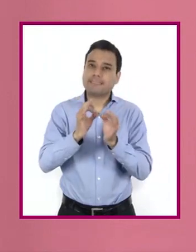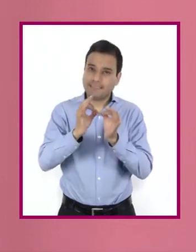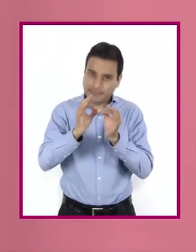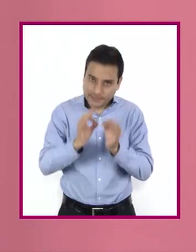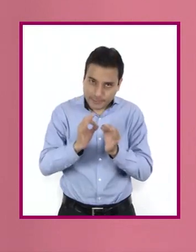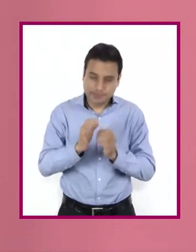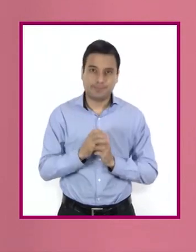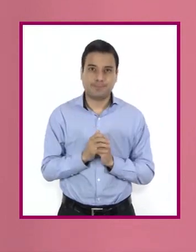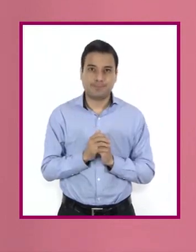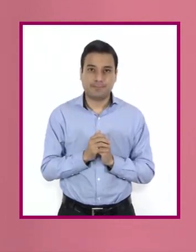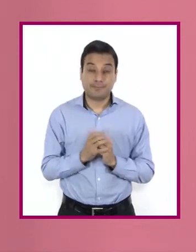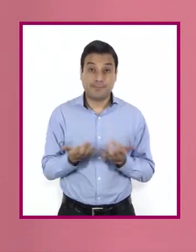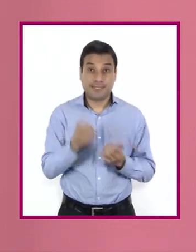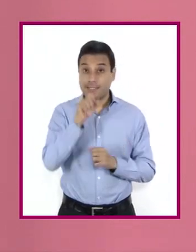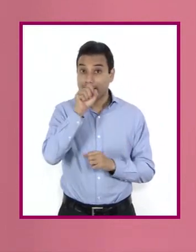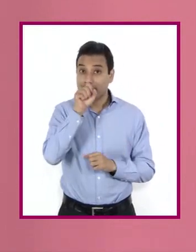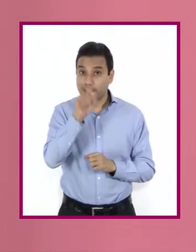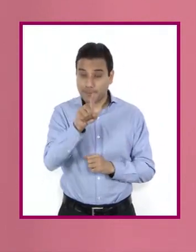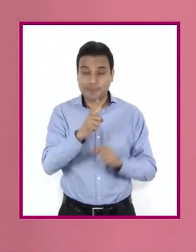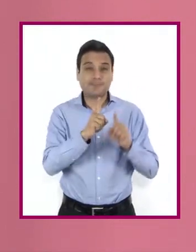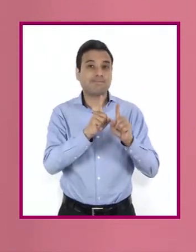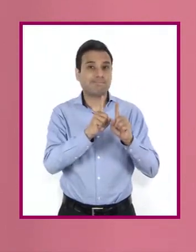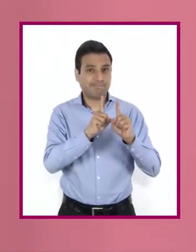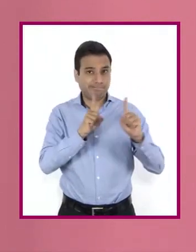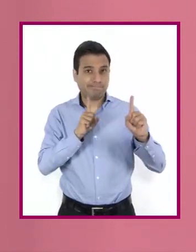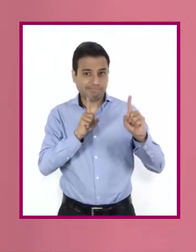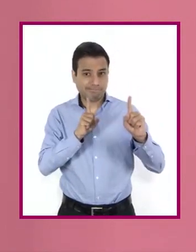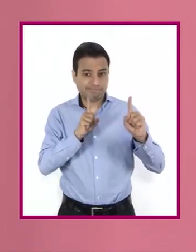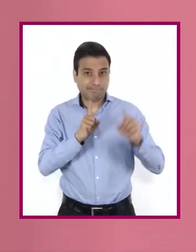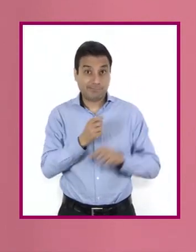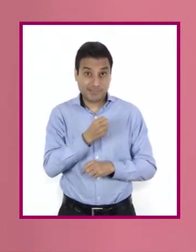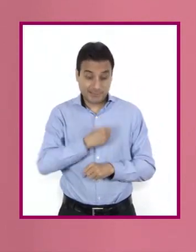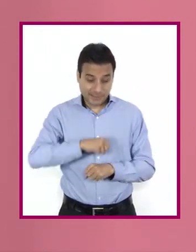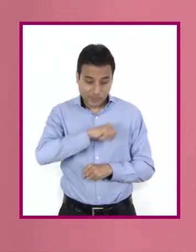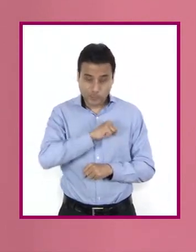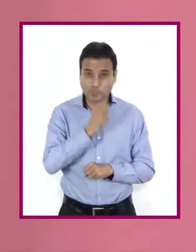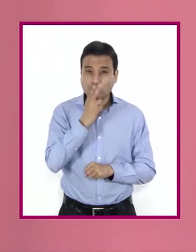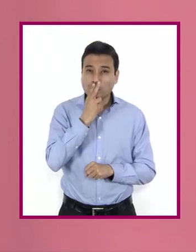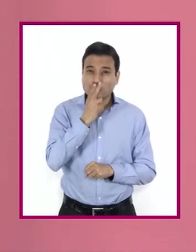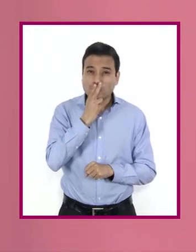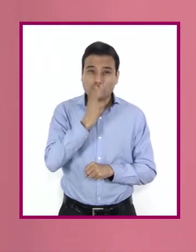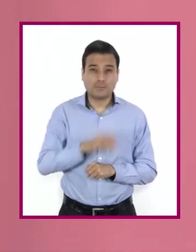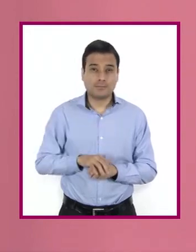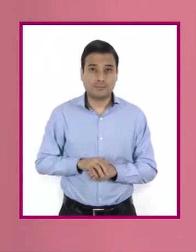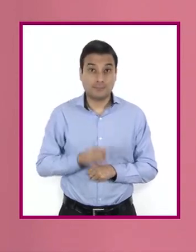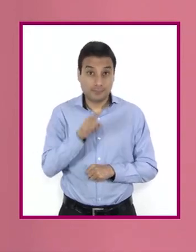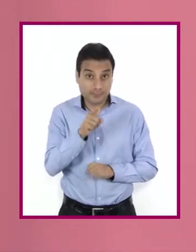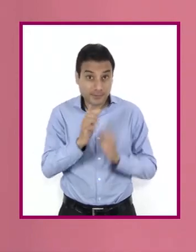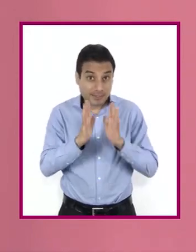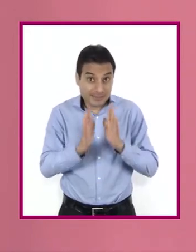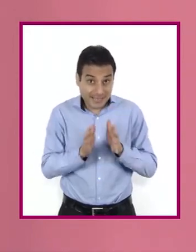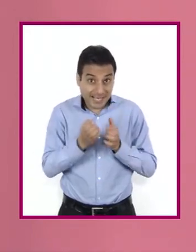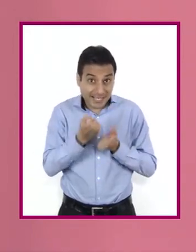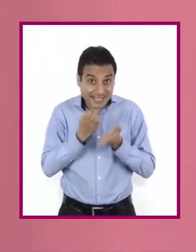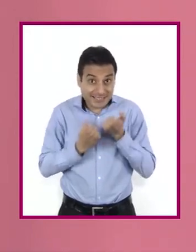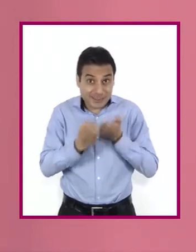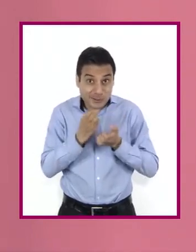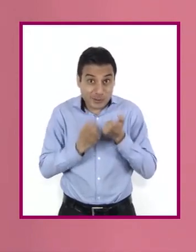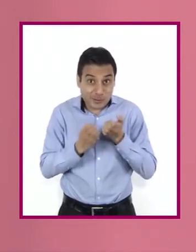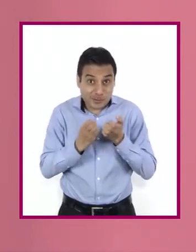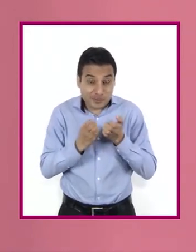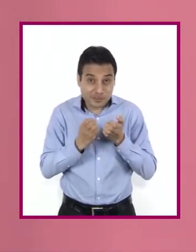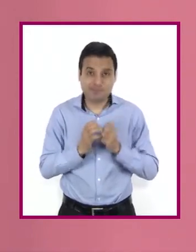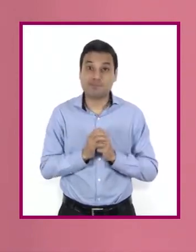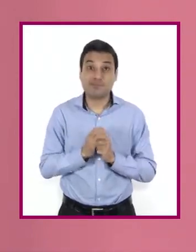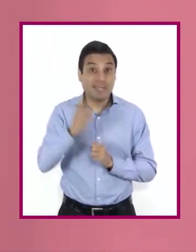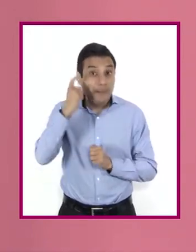y boca, así como guardar y pedir la sana distancia. La salud es lo primero. Además, ¿ya hicieron algo de ejercicio? Recuerden